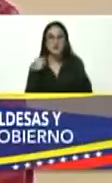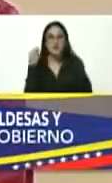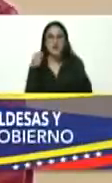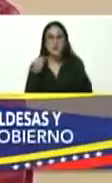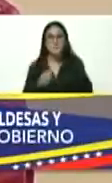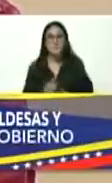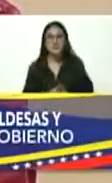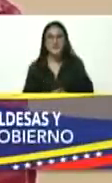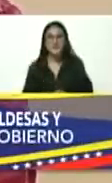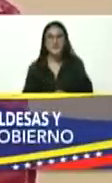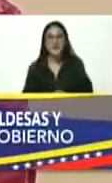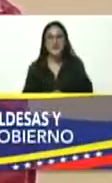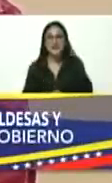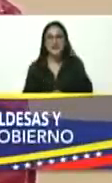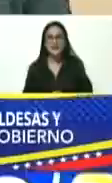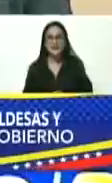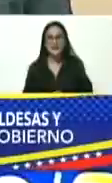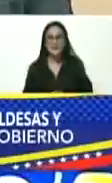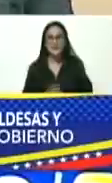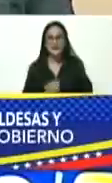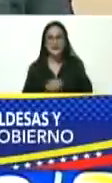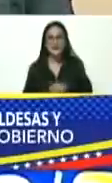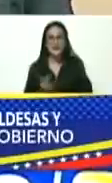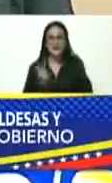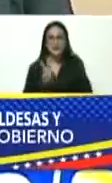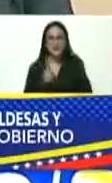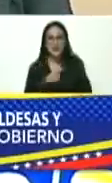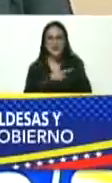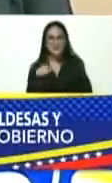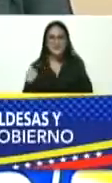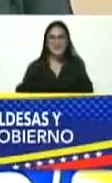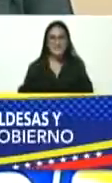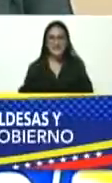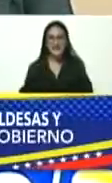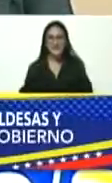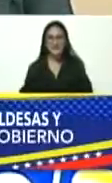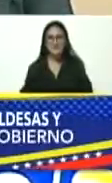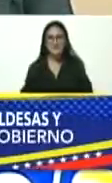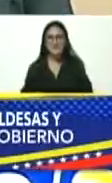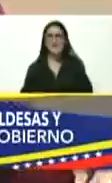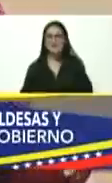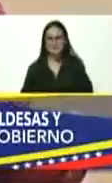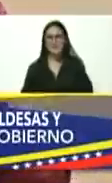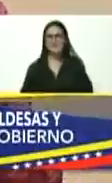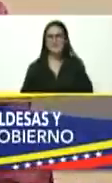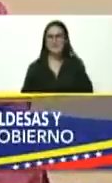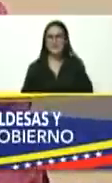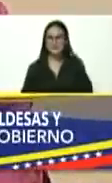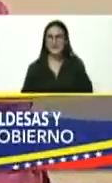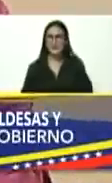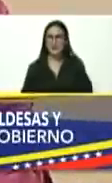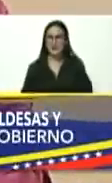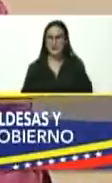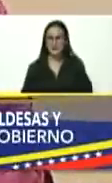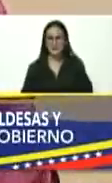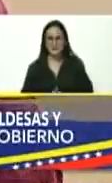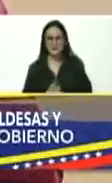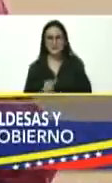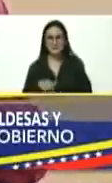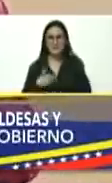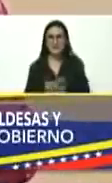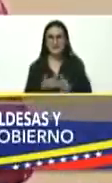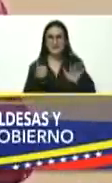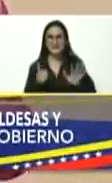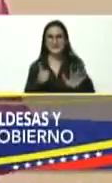creo y china y china porque yo vi hoy estuve viendo en la madrugada hasta las